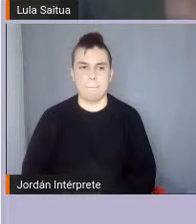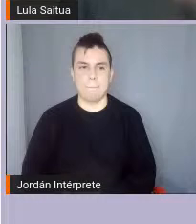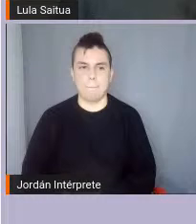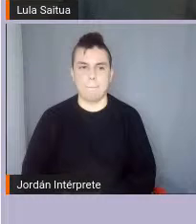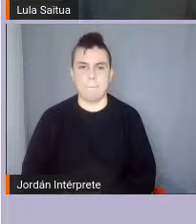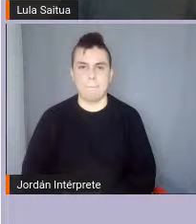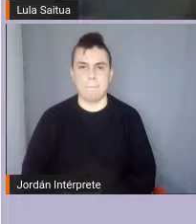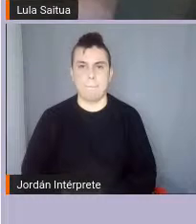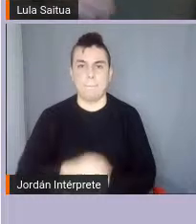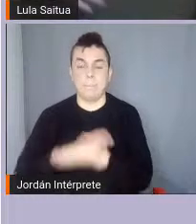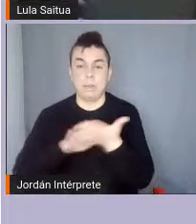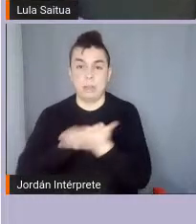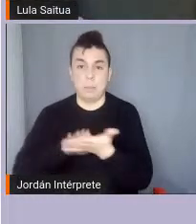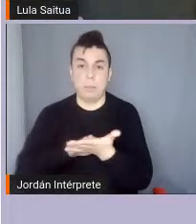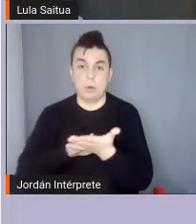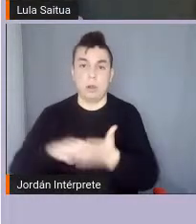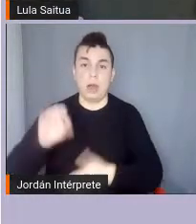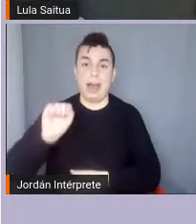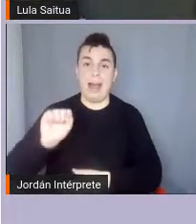La A.